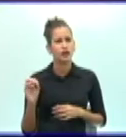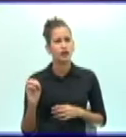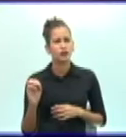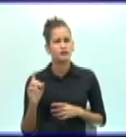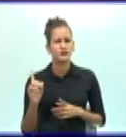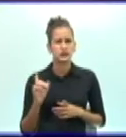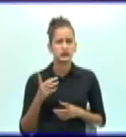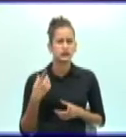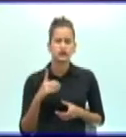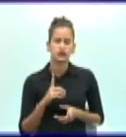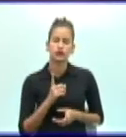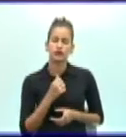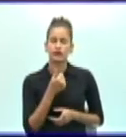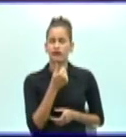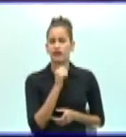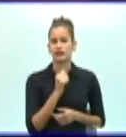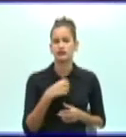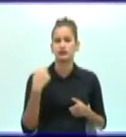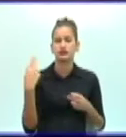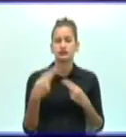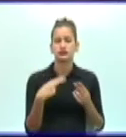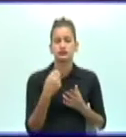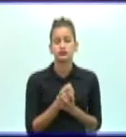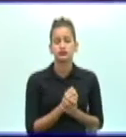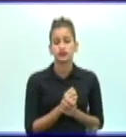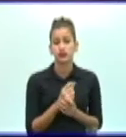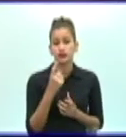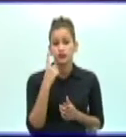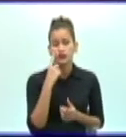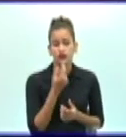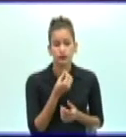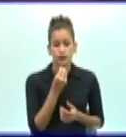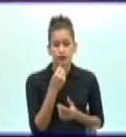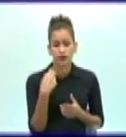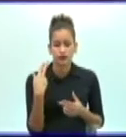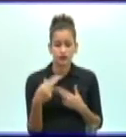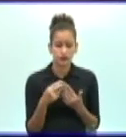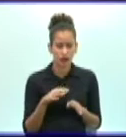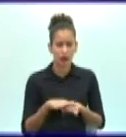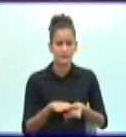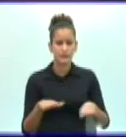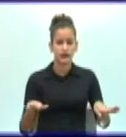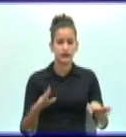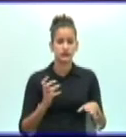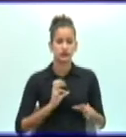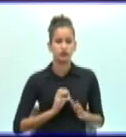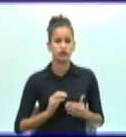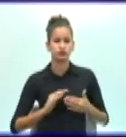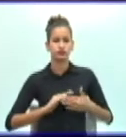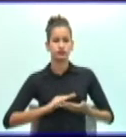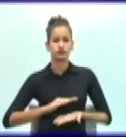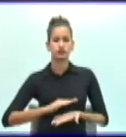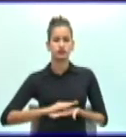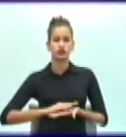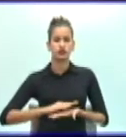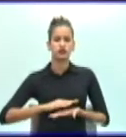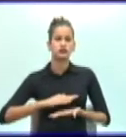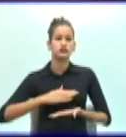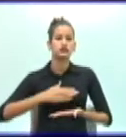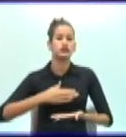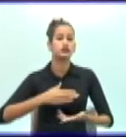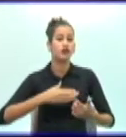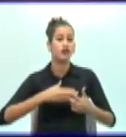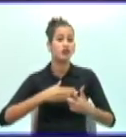hacerlo. Fíjense que no he podido trabajar directamente sobre la mesa. He tenido que inclinar este plano para que ustedes lo